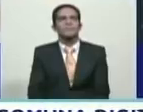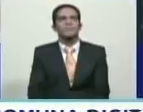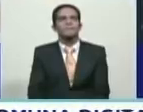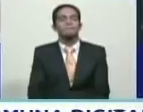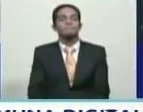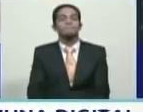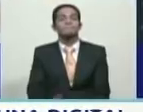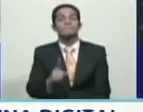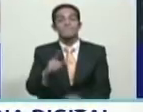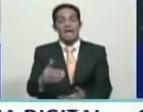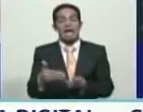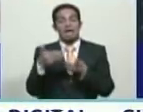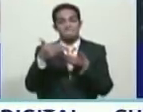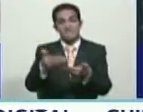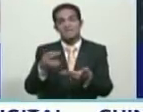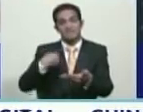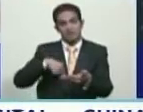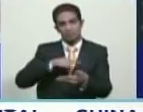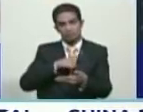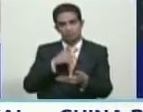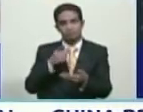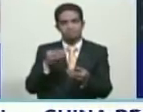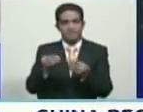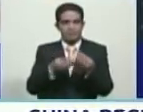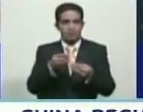El avance que hemos logrado en el ALBA